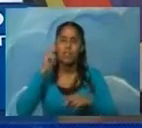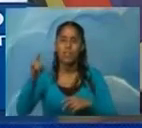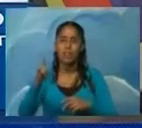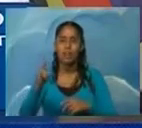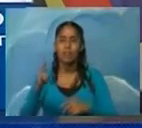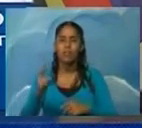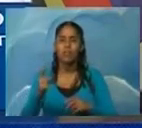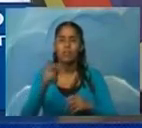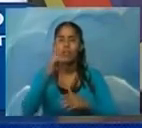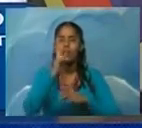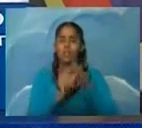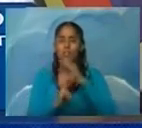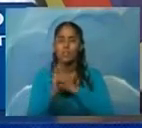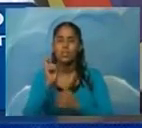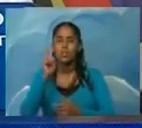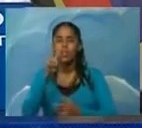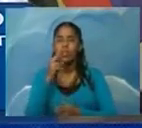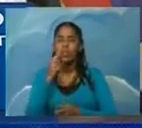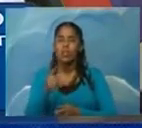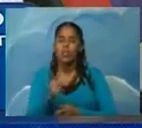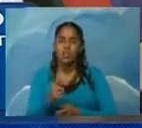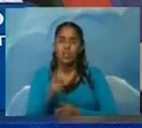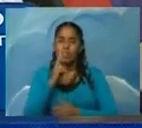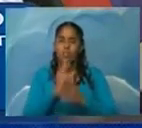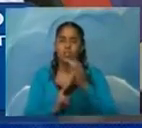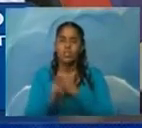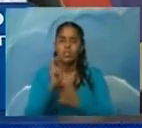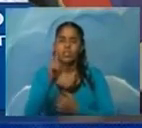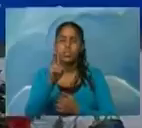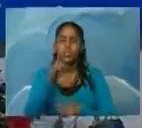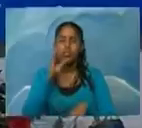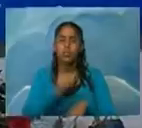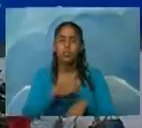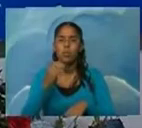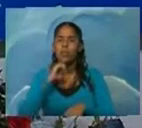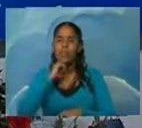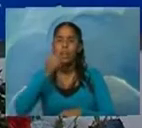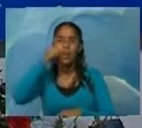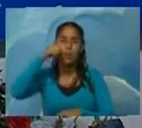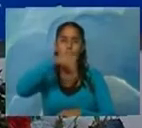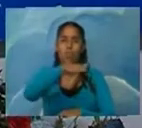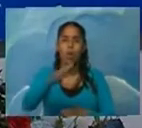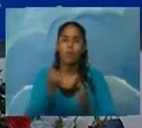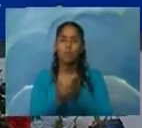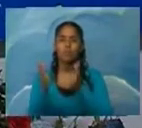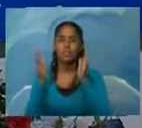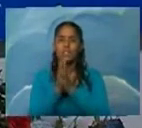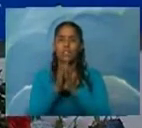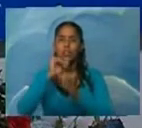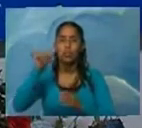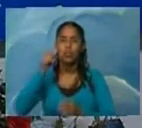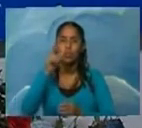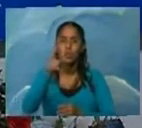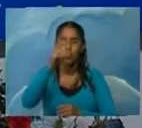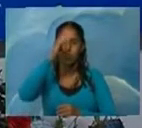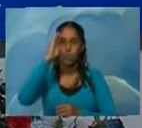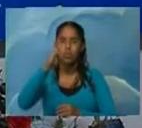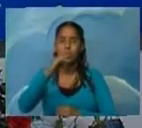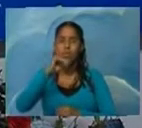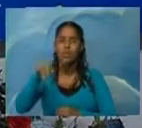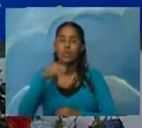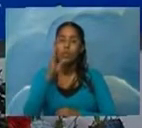Amén. Versículo 2, ¿cómo dice el versículo 2, mi Juan? Porque eres pueblo santo a Jehová tu Dios, y Jehová te